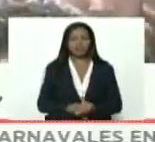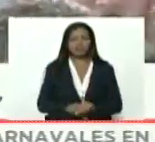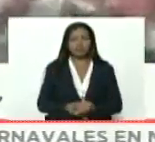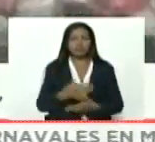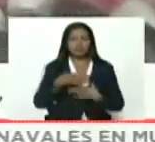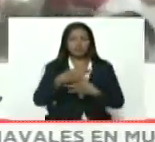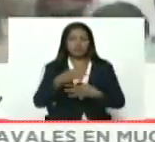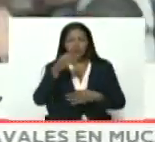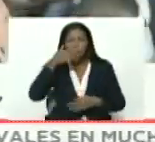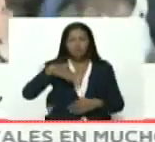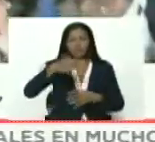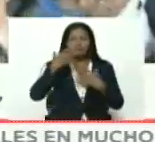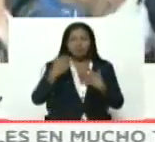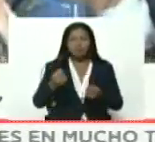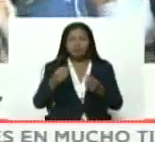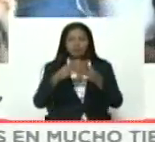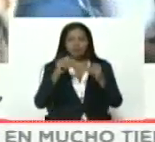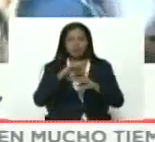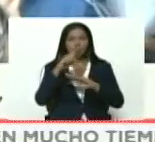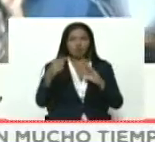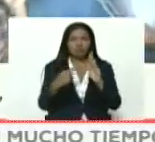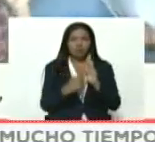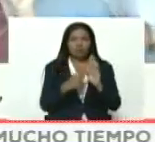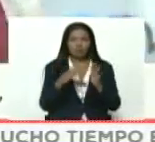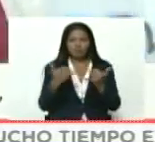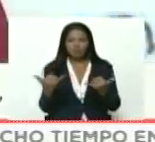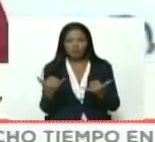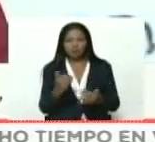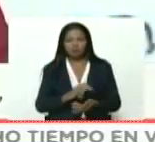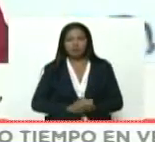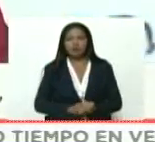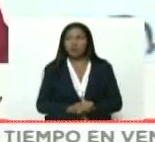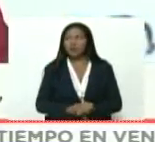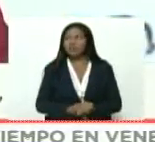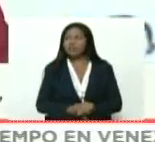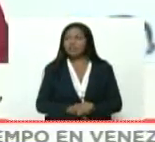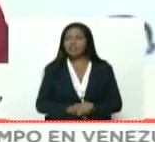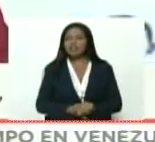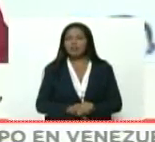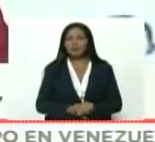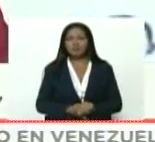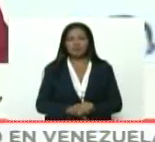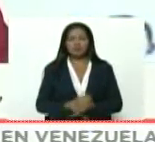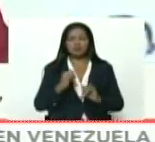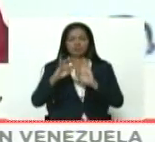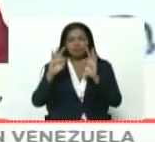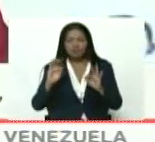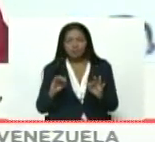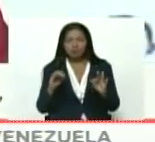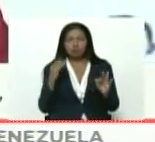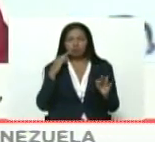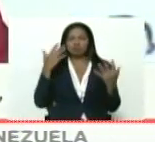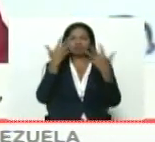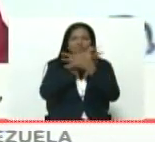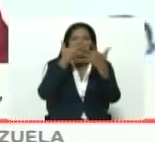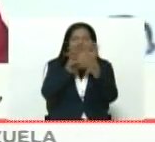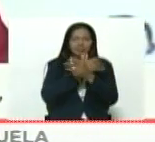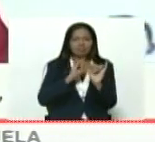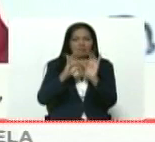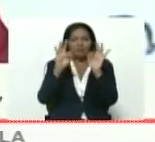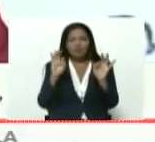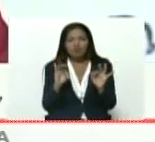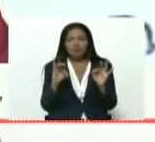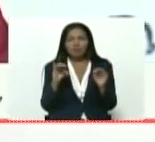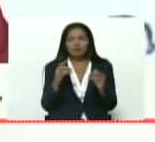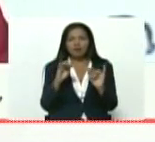el pueblo entendiera todo, no dársela de intelectual, escribir muy enredado, hablar muy enredado para que se